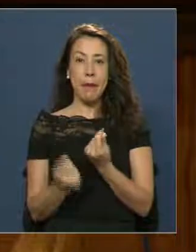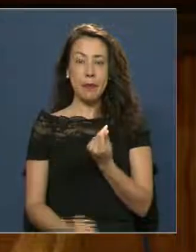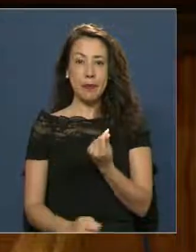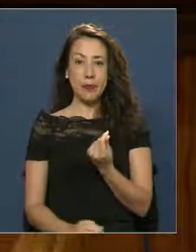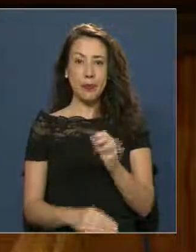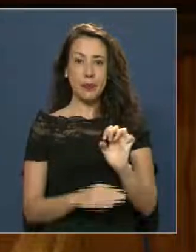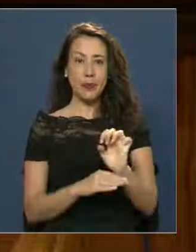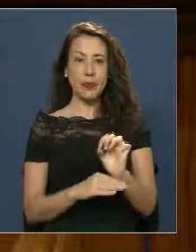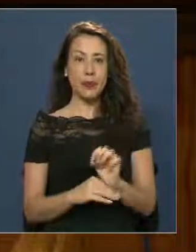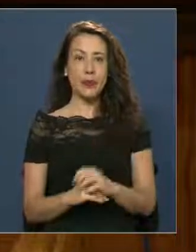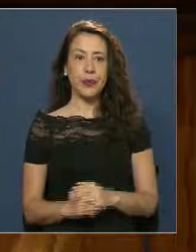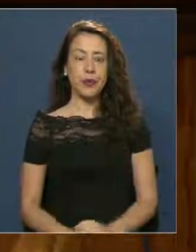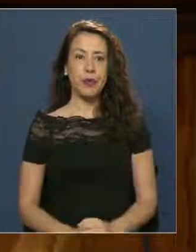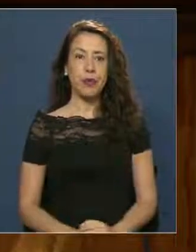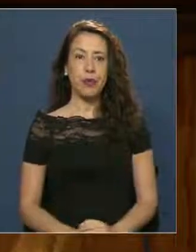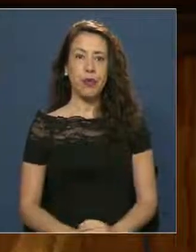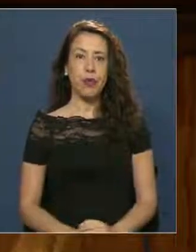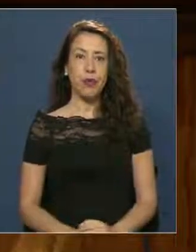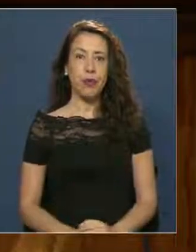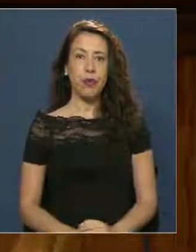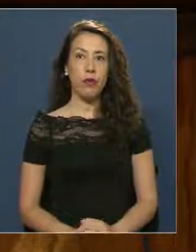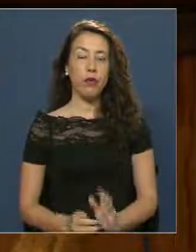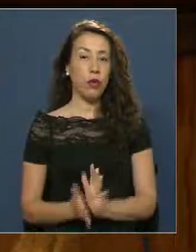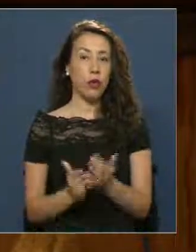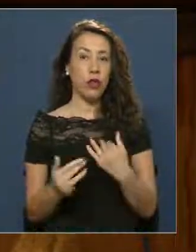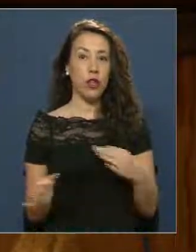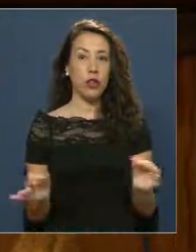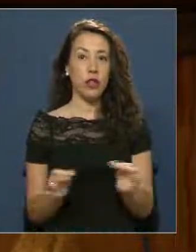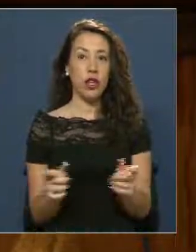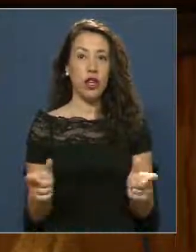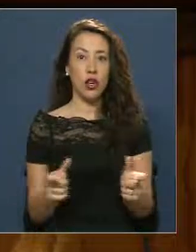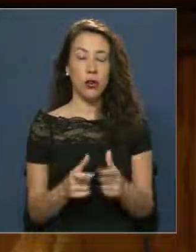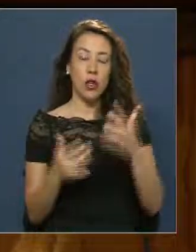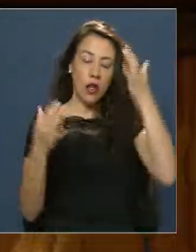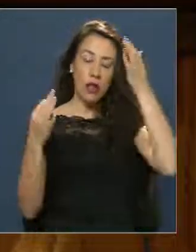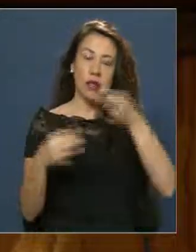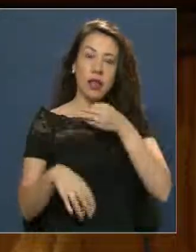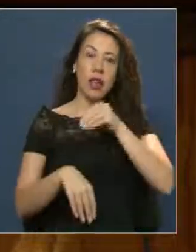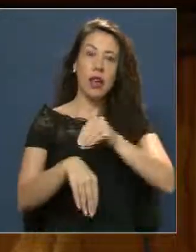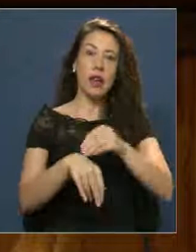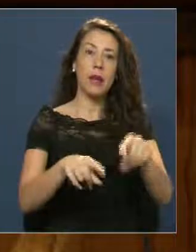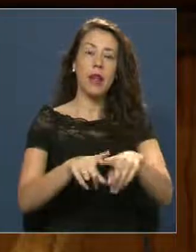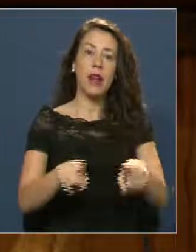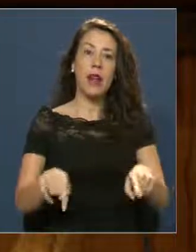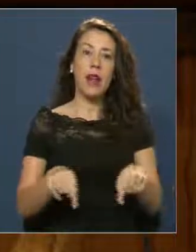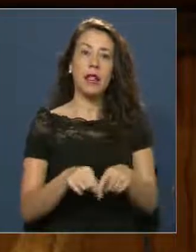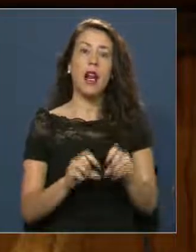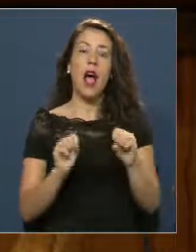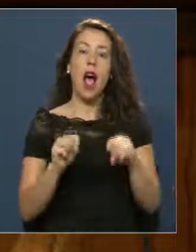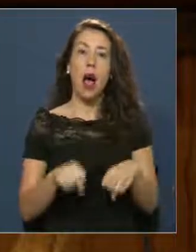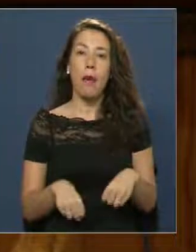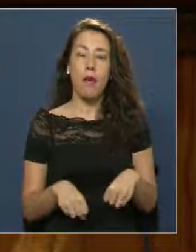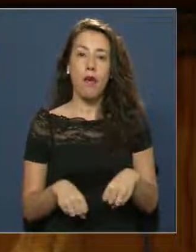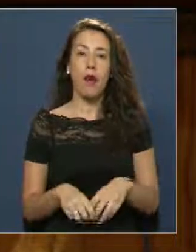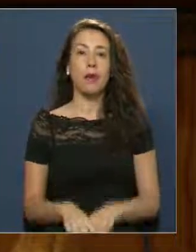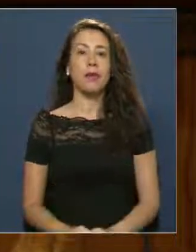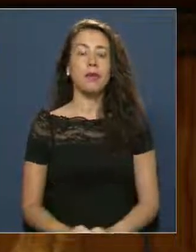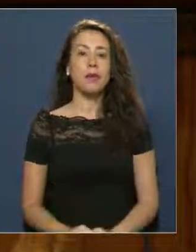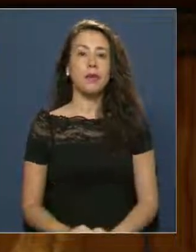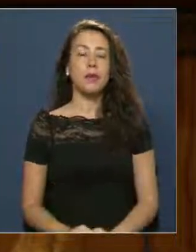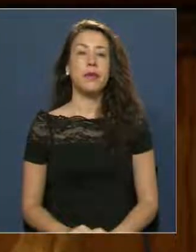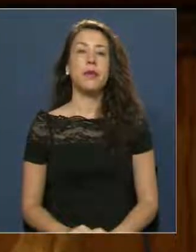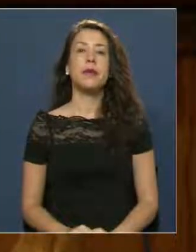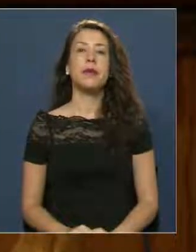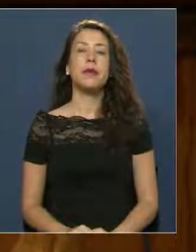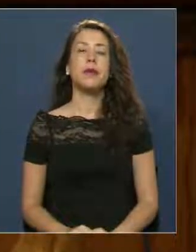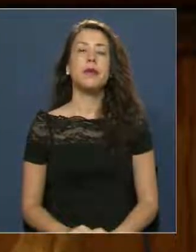del Estado. Como consecuencia de los antecedentes expuestos, la Comisión decidió recomendar a esta sala aprobar dicho instrumento, para lo